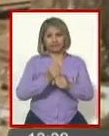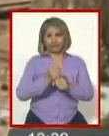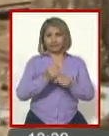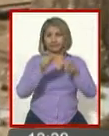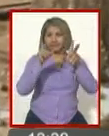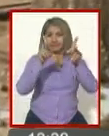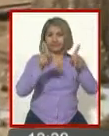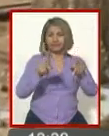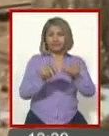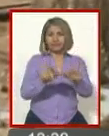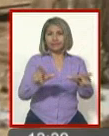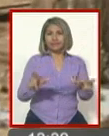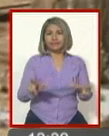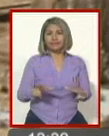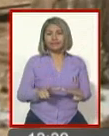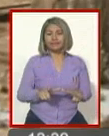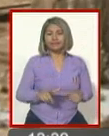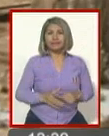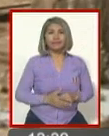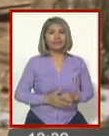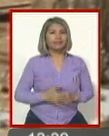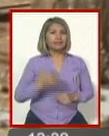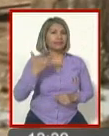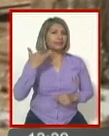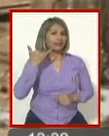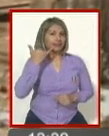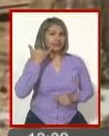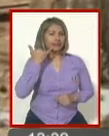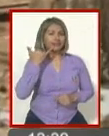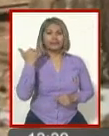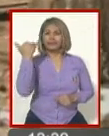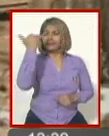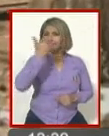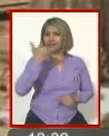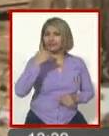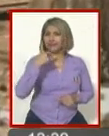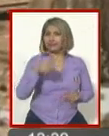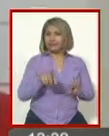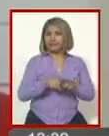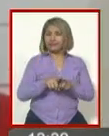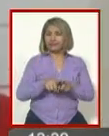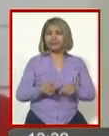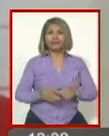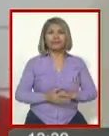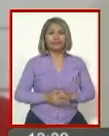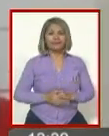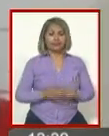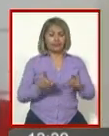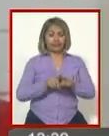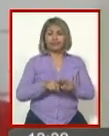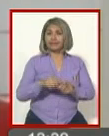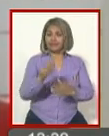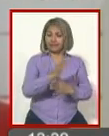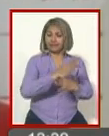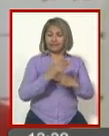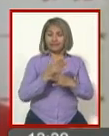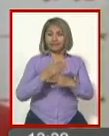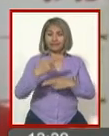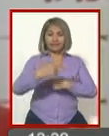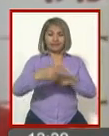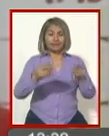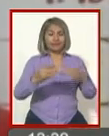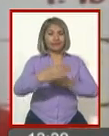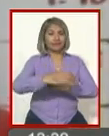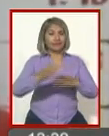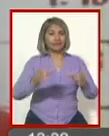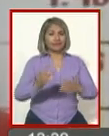por los titulares de estos 2 locales, vía teléfono, vía WhatsApp y vía Messenger. Además, un cliente que compartía pieza con una de